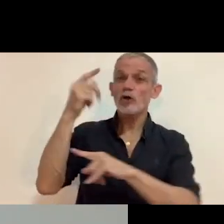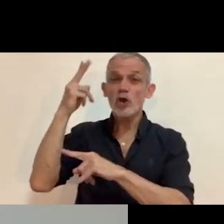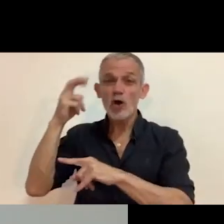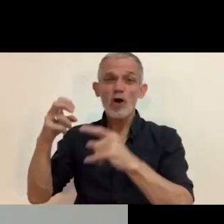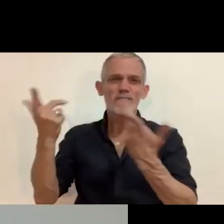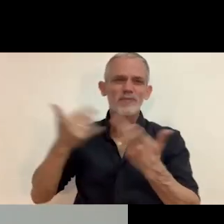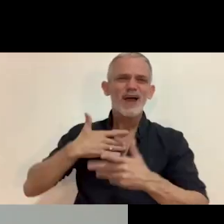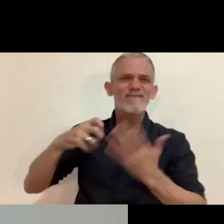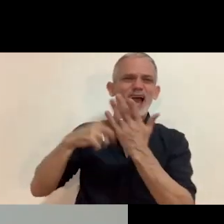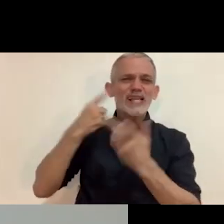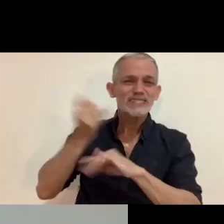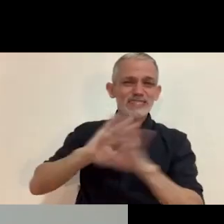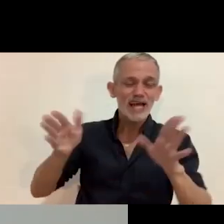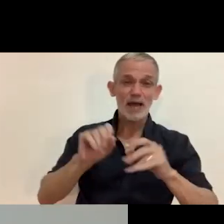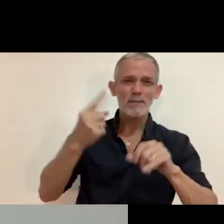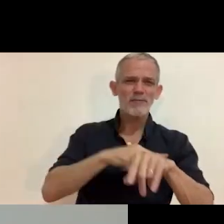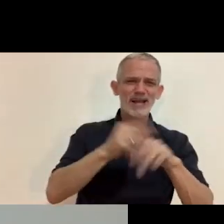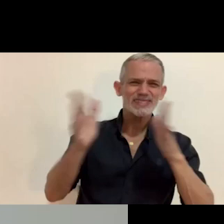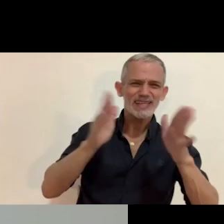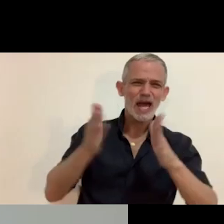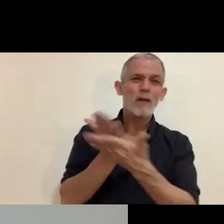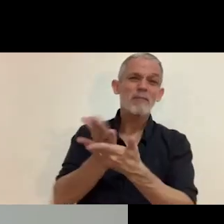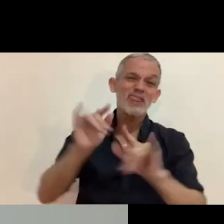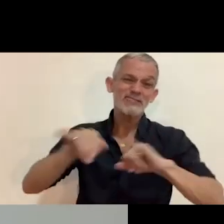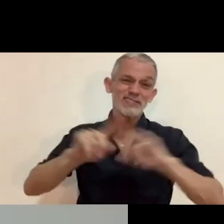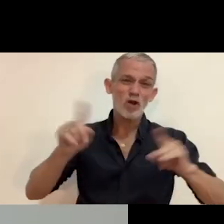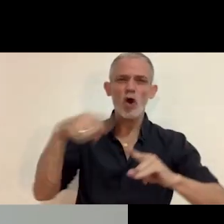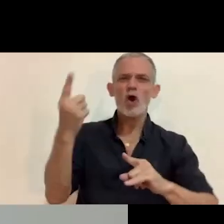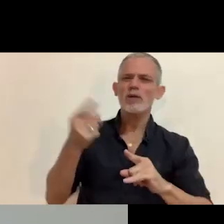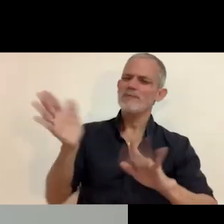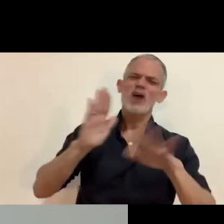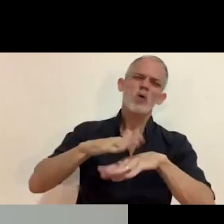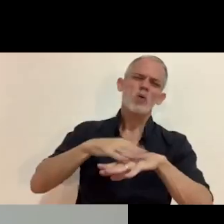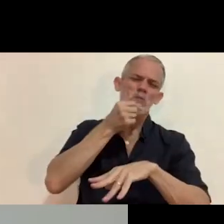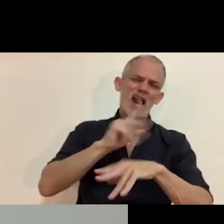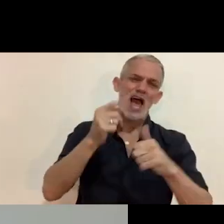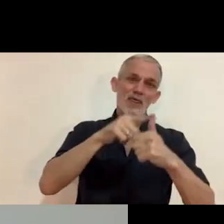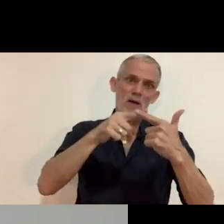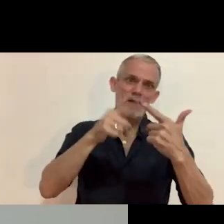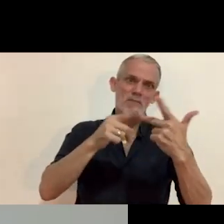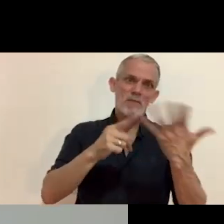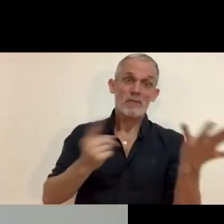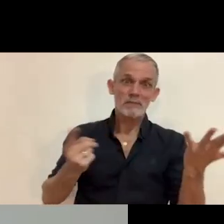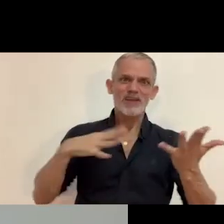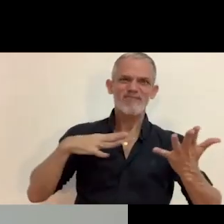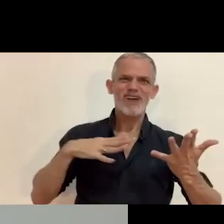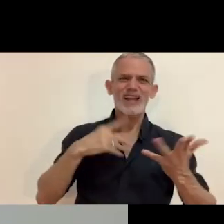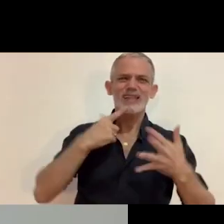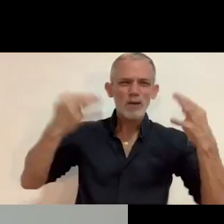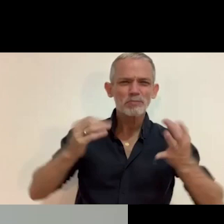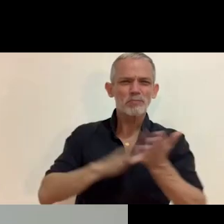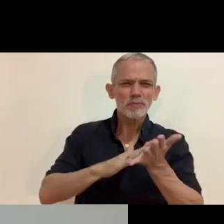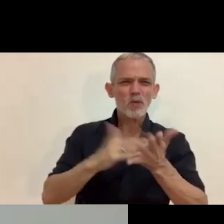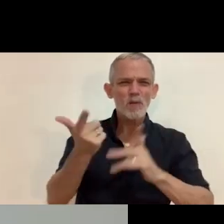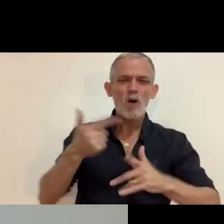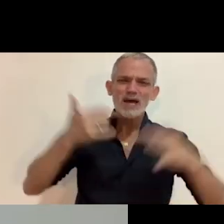instrucción, que es en las primeras etapas, en qué casos se había sobreseído por falta de certeza, digamos, o